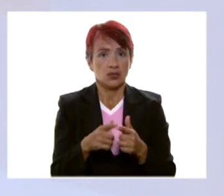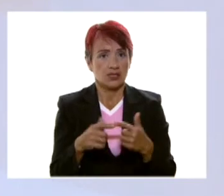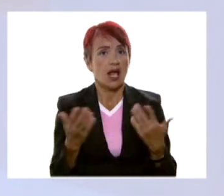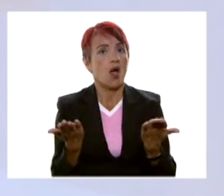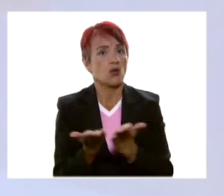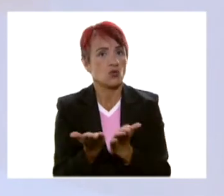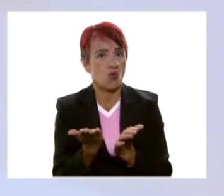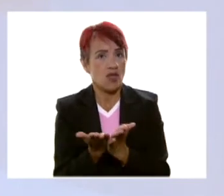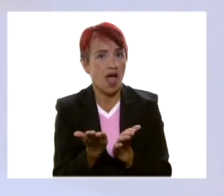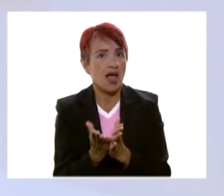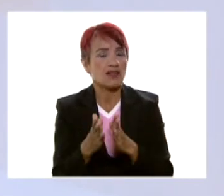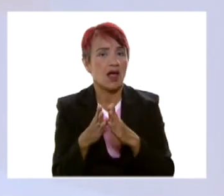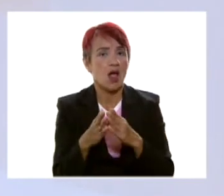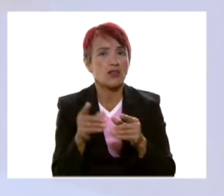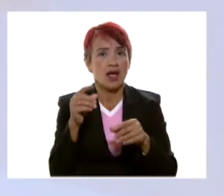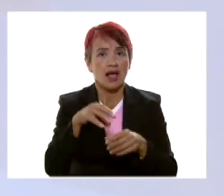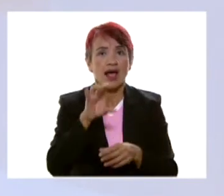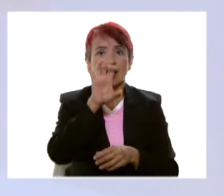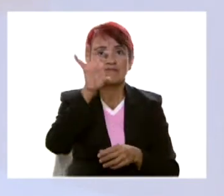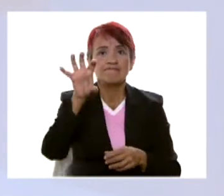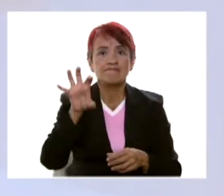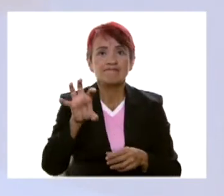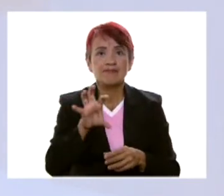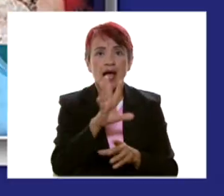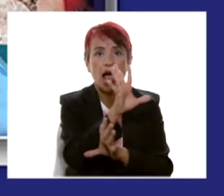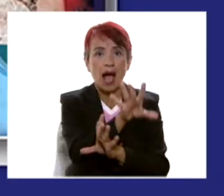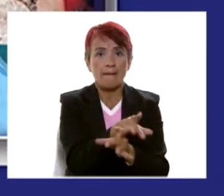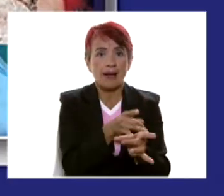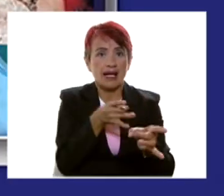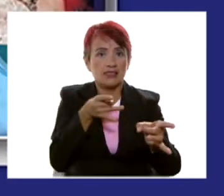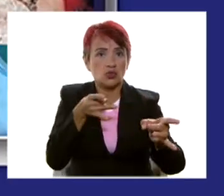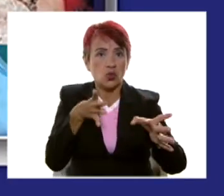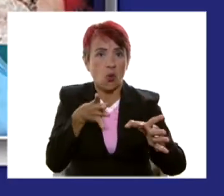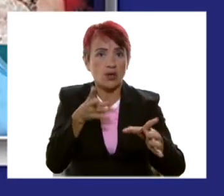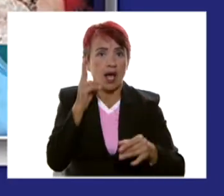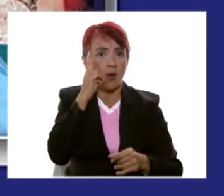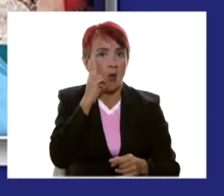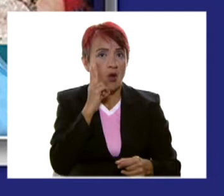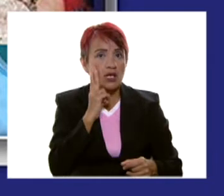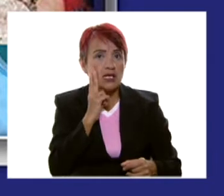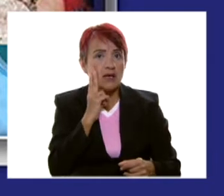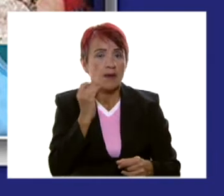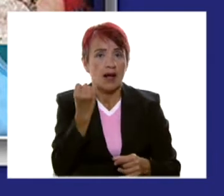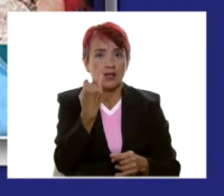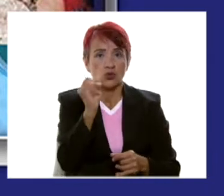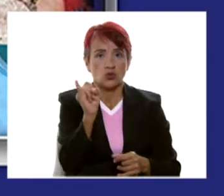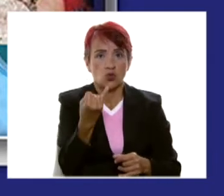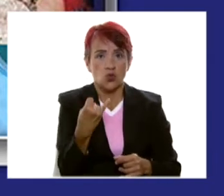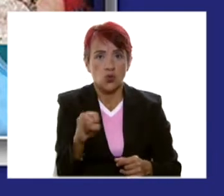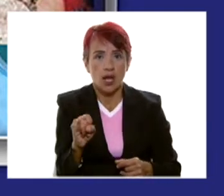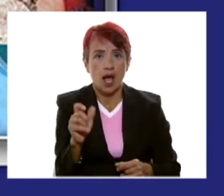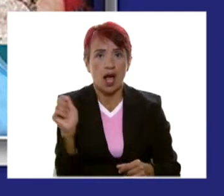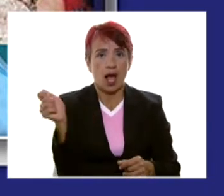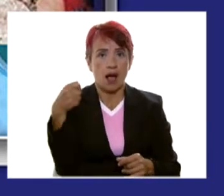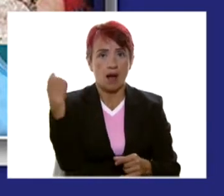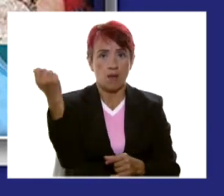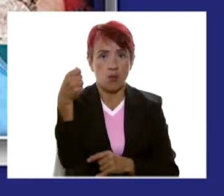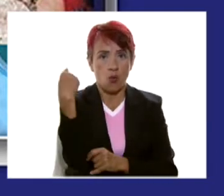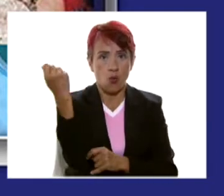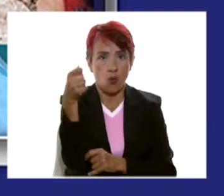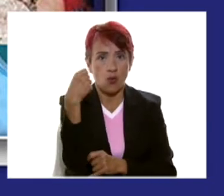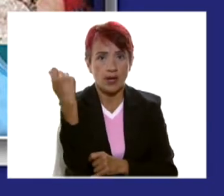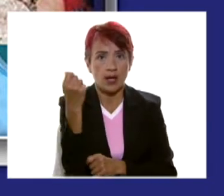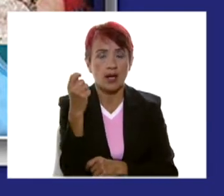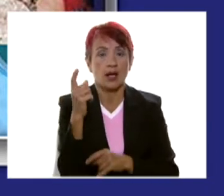estudiantes y nuestros estudiantes que están en los estados Amazonas, Bolívar, Zulia, Apure, por mencionar